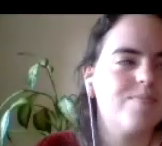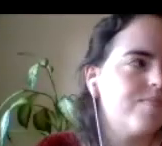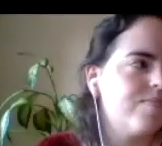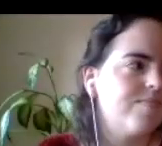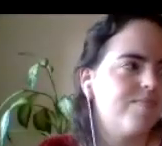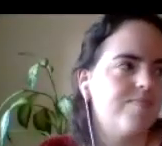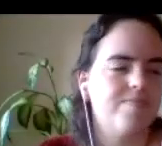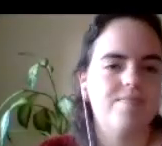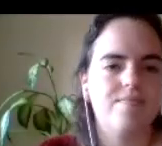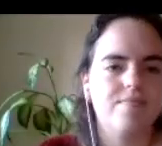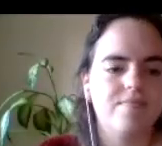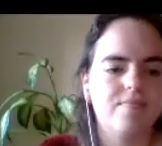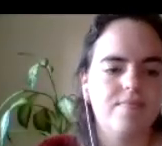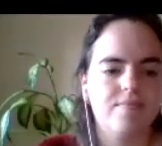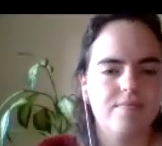Hoy vamos a abordar